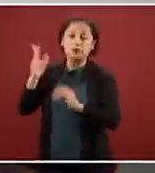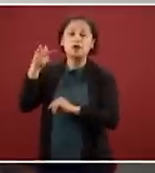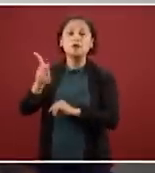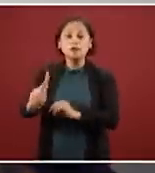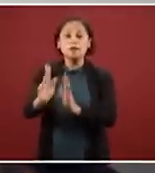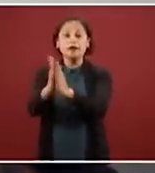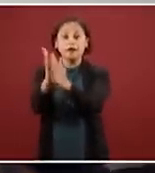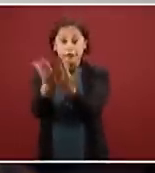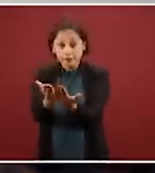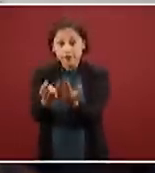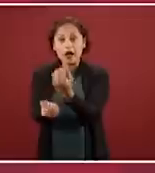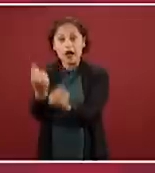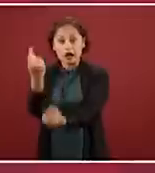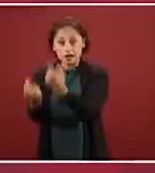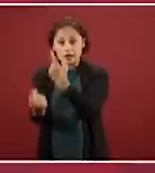son